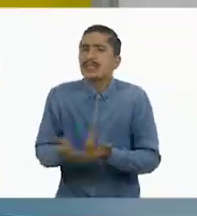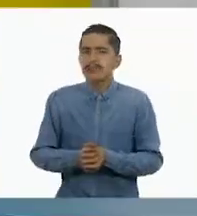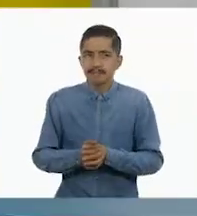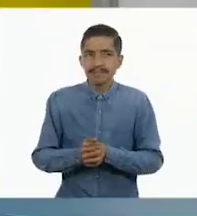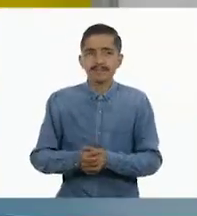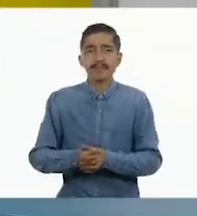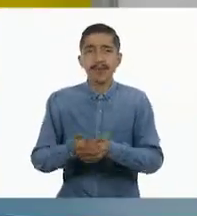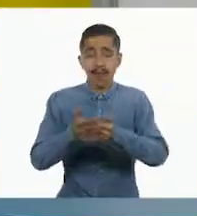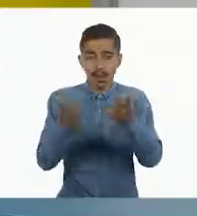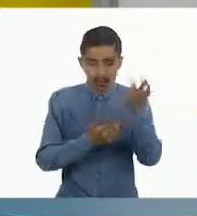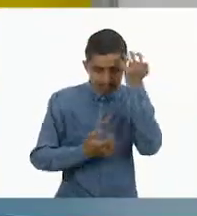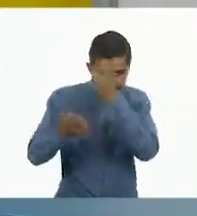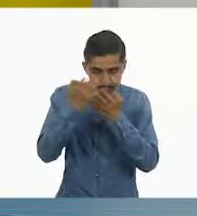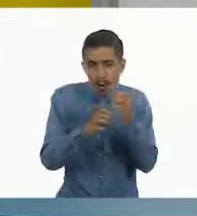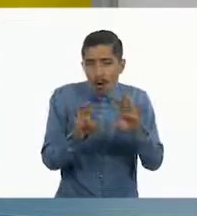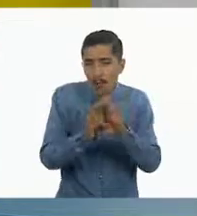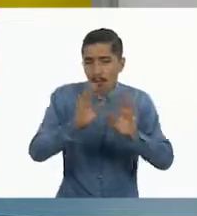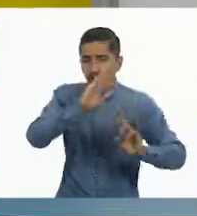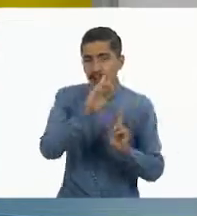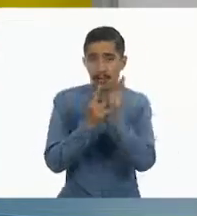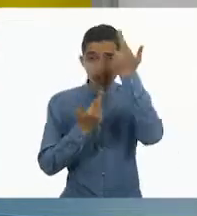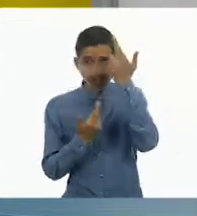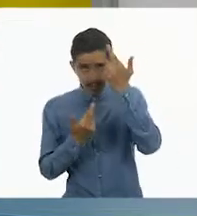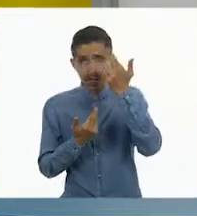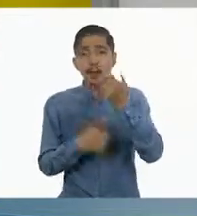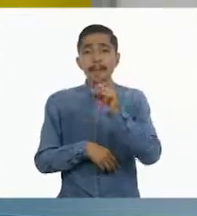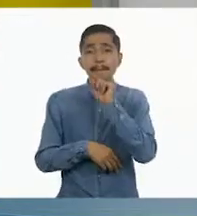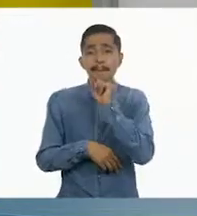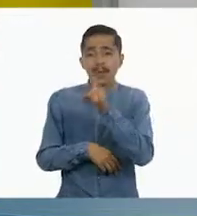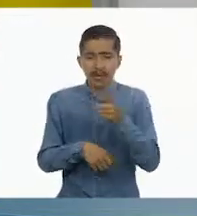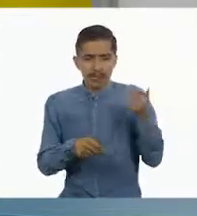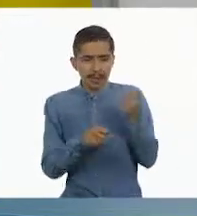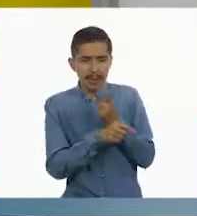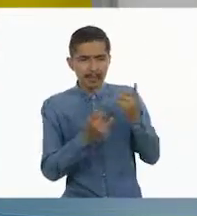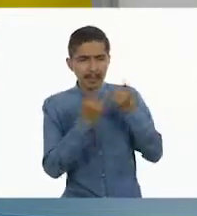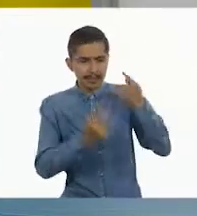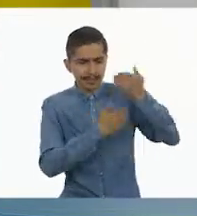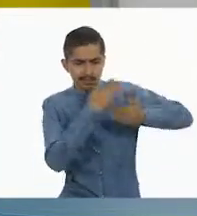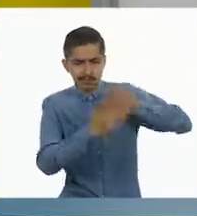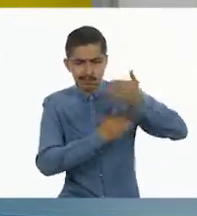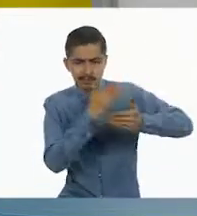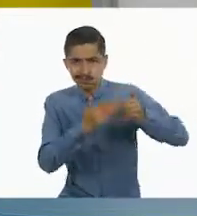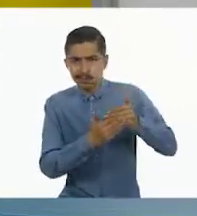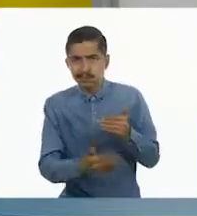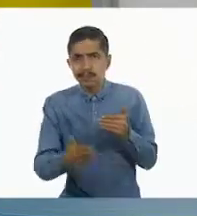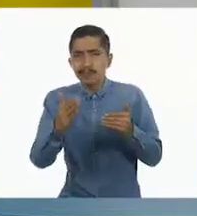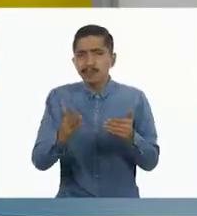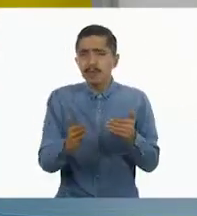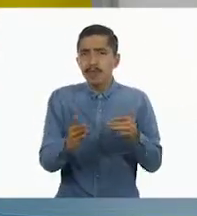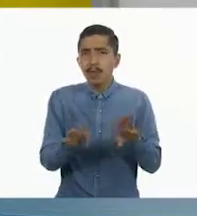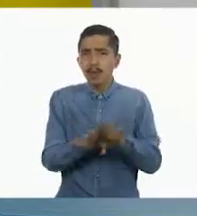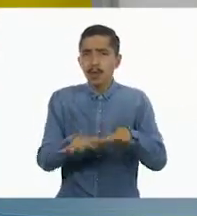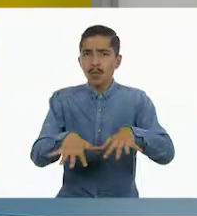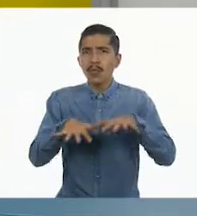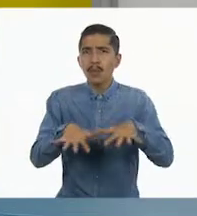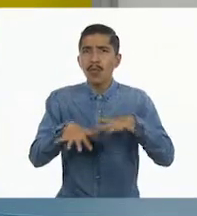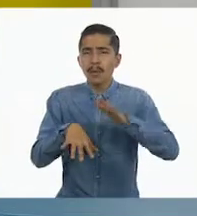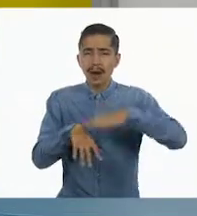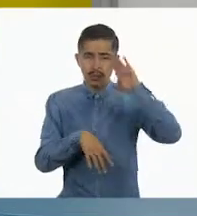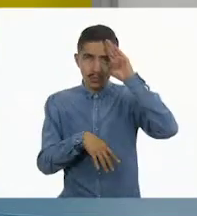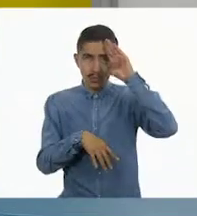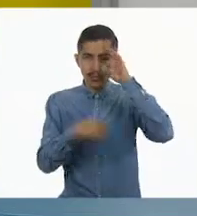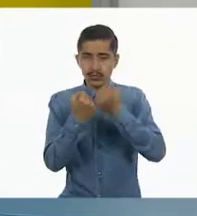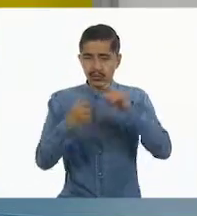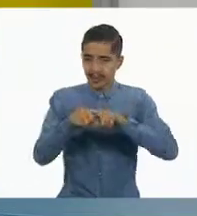a revisar cómo es que la Revolución Mexicana y todos los acontecimientos que la acompañaron tuvieron un impacto muy grande en la